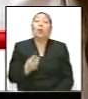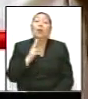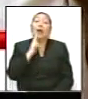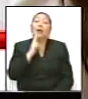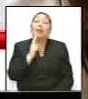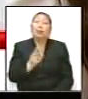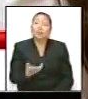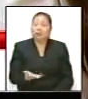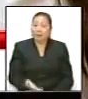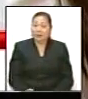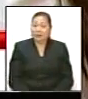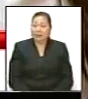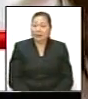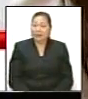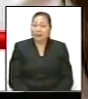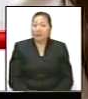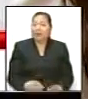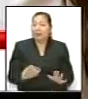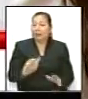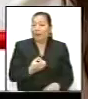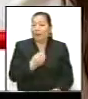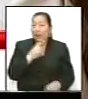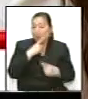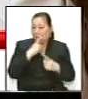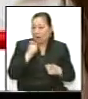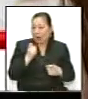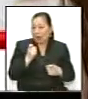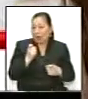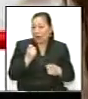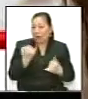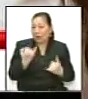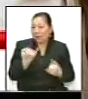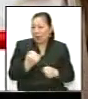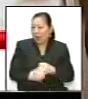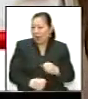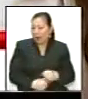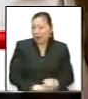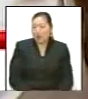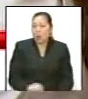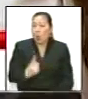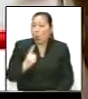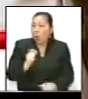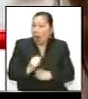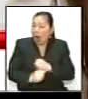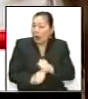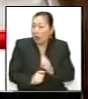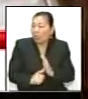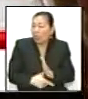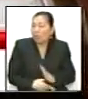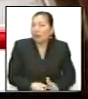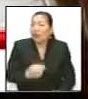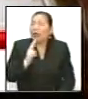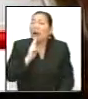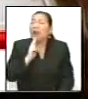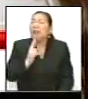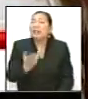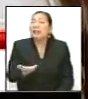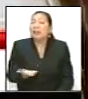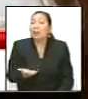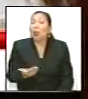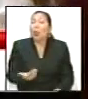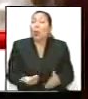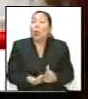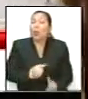respondió, presidente, el oficio? El 7 de marzo del 2019, es decir, un año después. ¿Y quién nos ha respondido? El